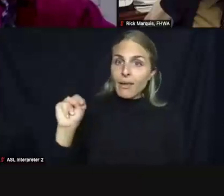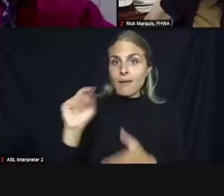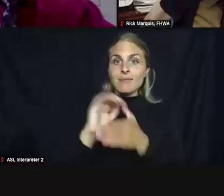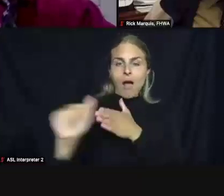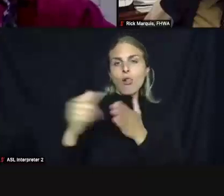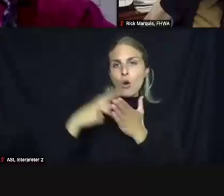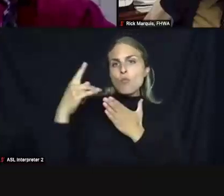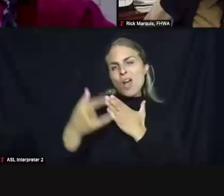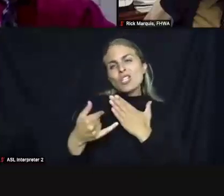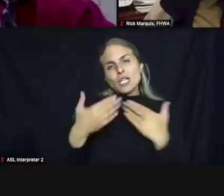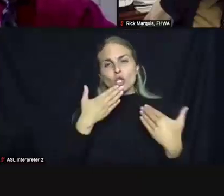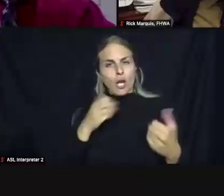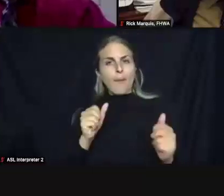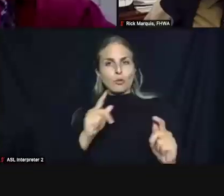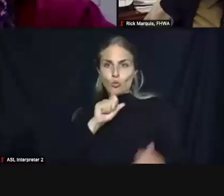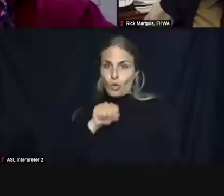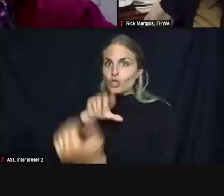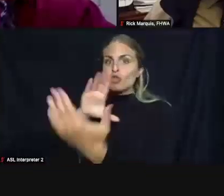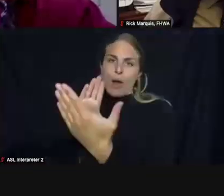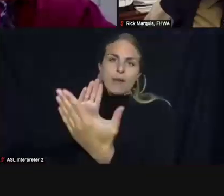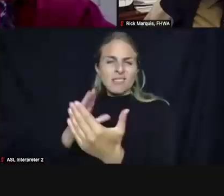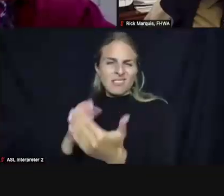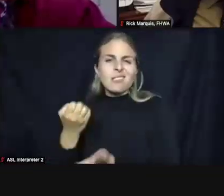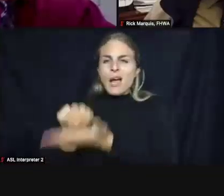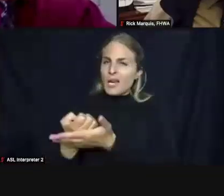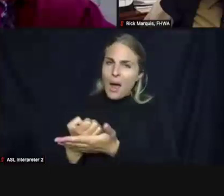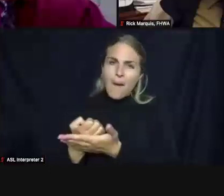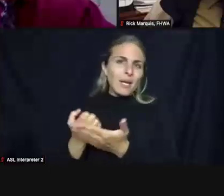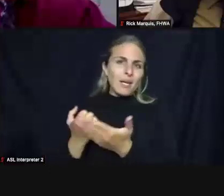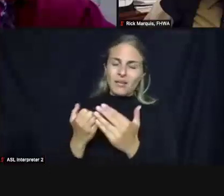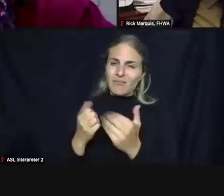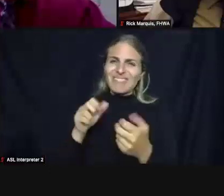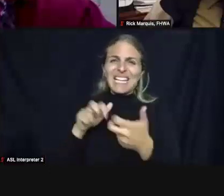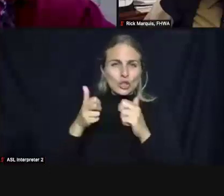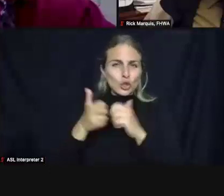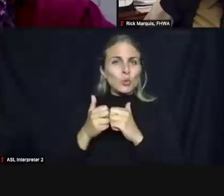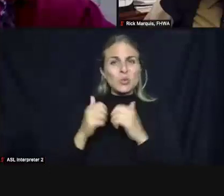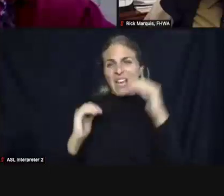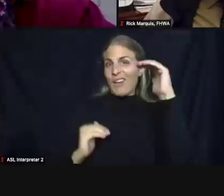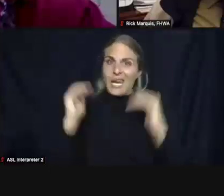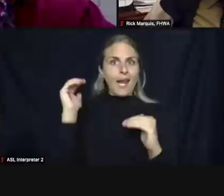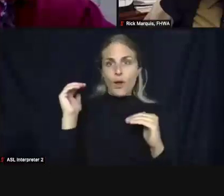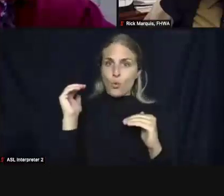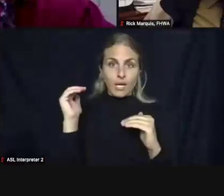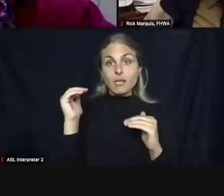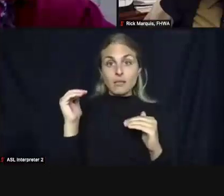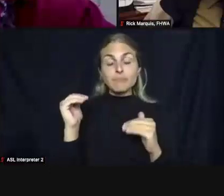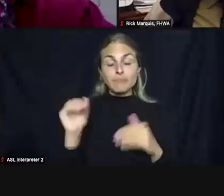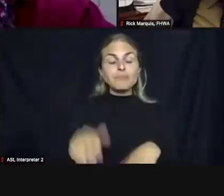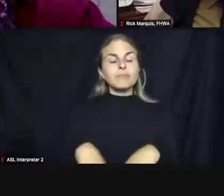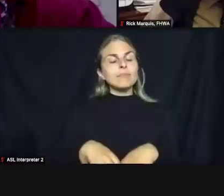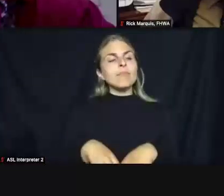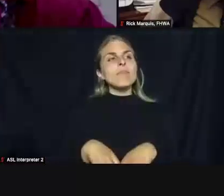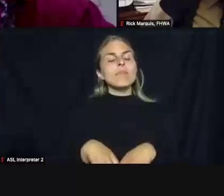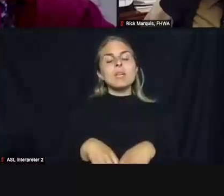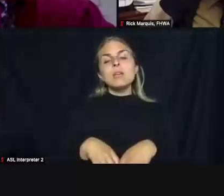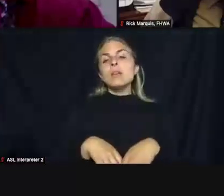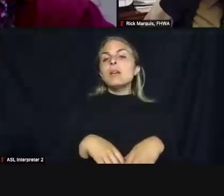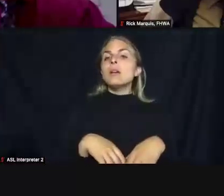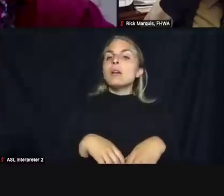de 2,000 millones es una oportunidad de abordar esos temas económicos en cuanto a